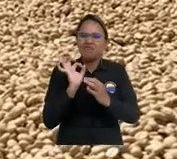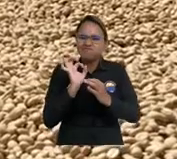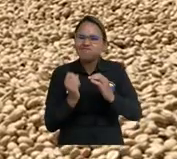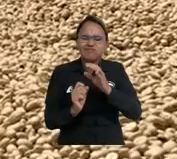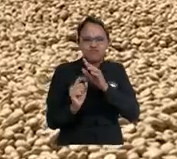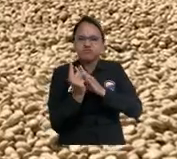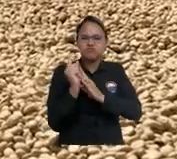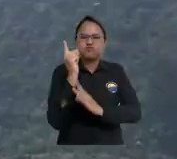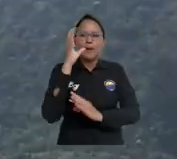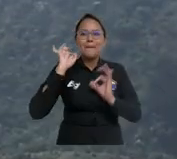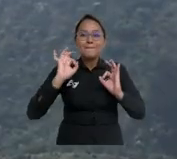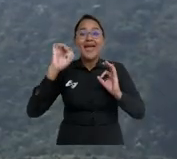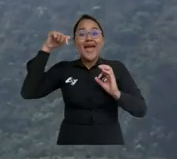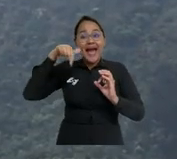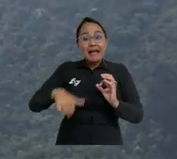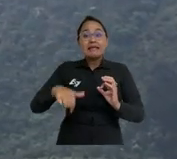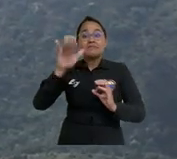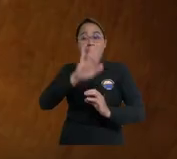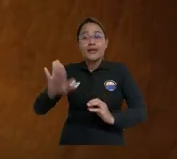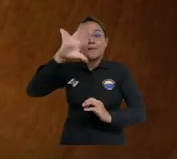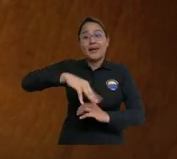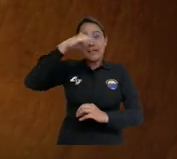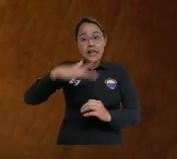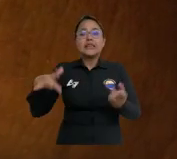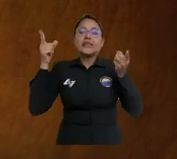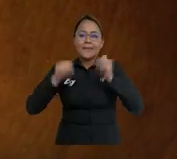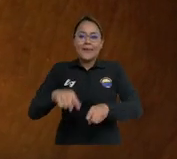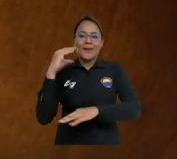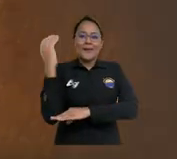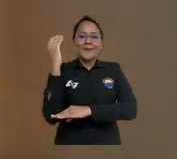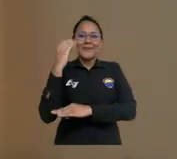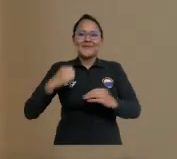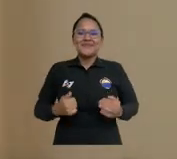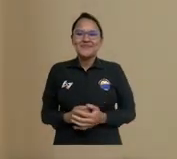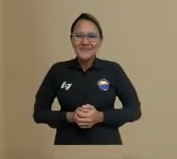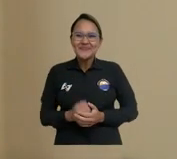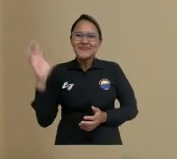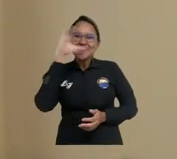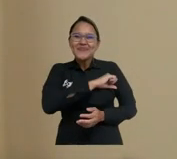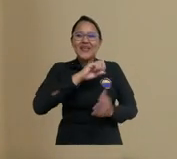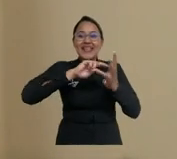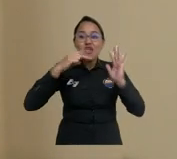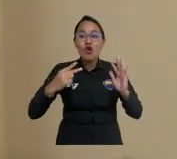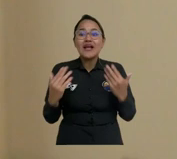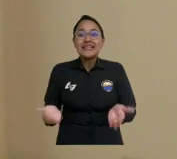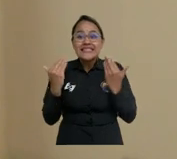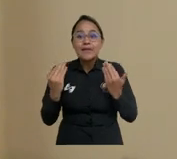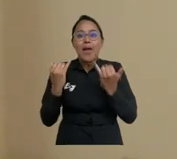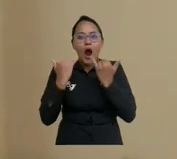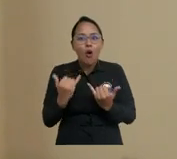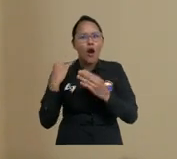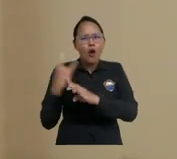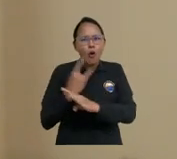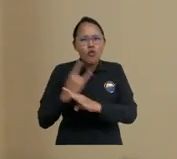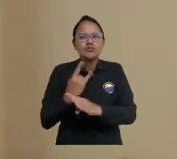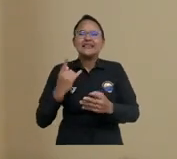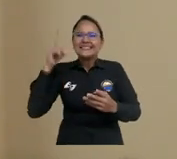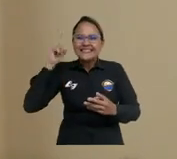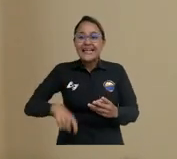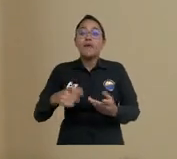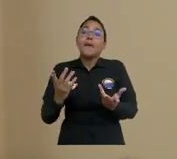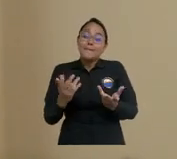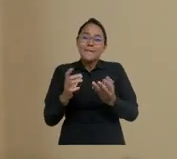en el departamento y el país. Llega la inteligencia artificial. La tecnología llegó y llegó para quedarse, y lo que nosotros debemos hacer